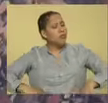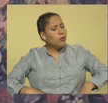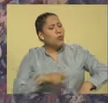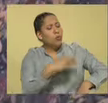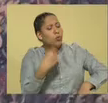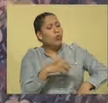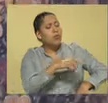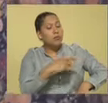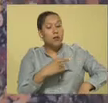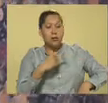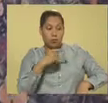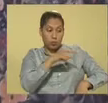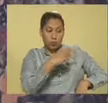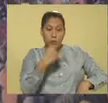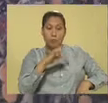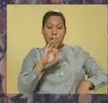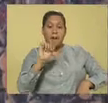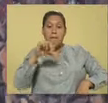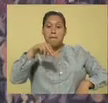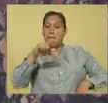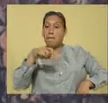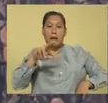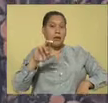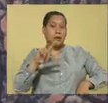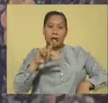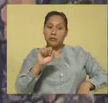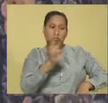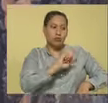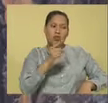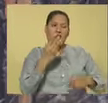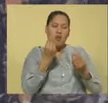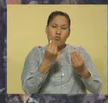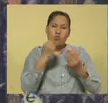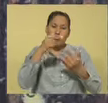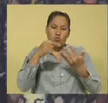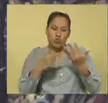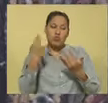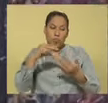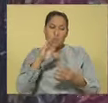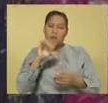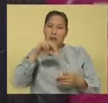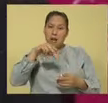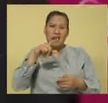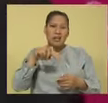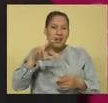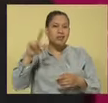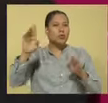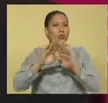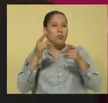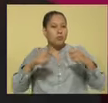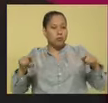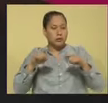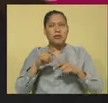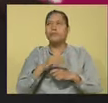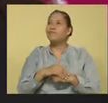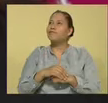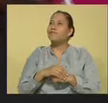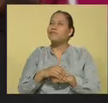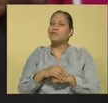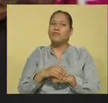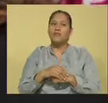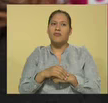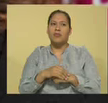llamar? Tú no te puedes llamar Banquels porque ya hay muchos Banquels y te van a confundir aquel de música, ¿no? Y entonces ella dice, ¿y cómo